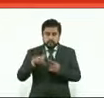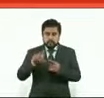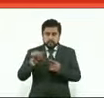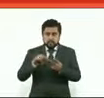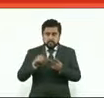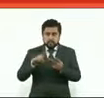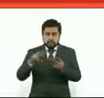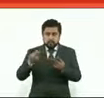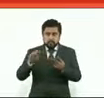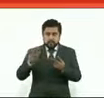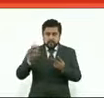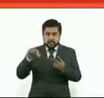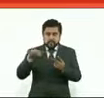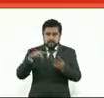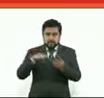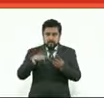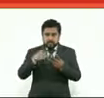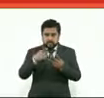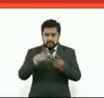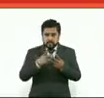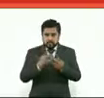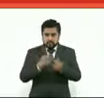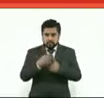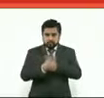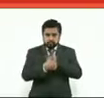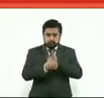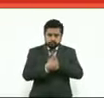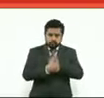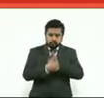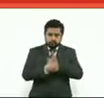para desembocar más adelante en Paseo de la Reforma.